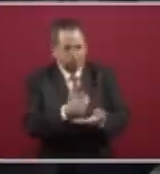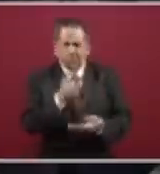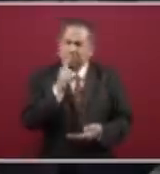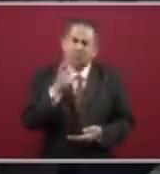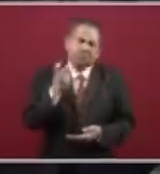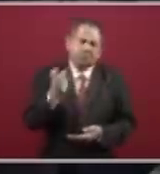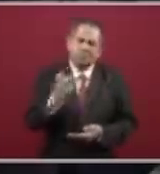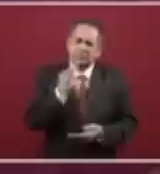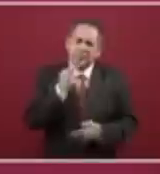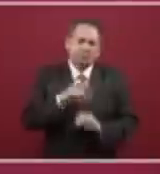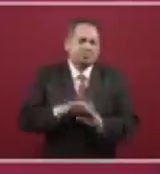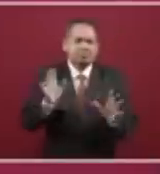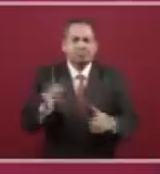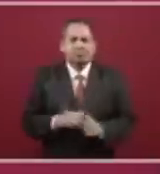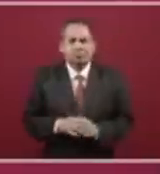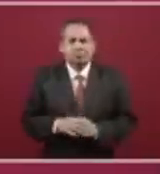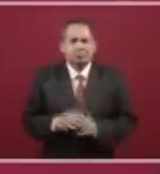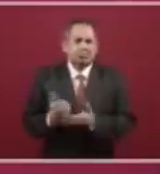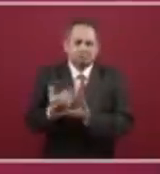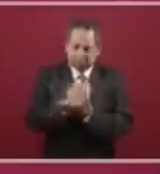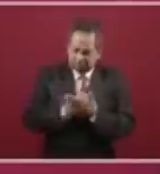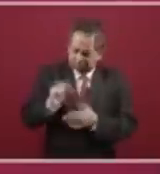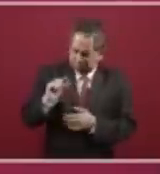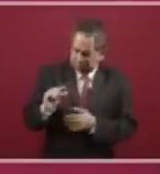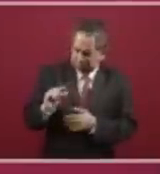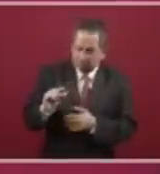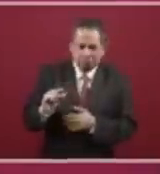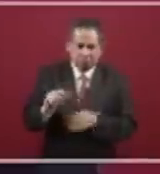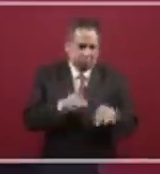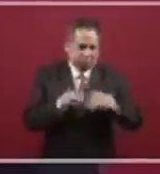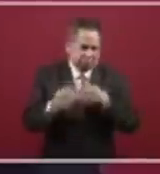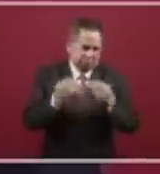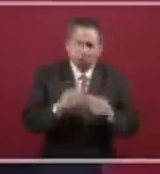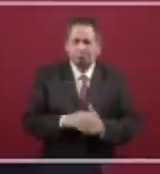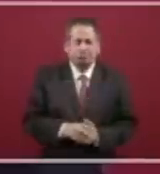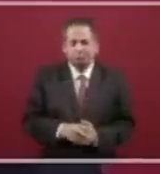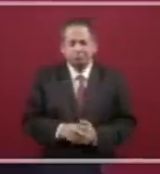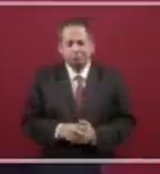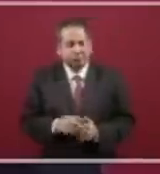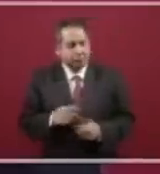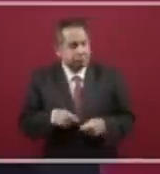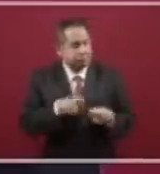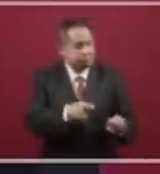aunque se gane poco y se trabaje mucho